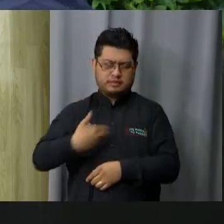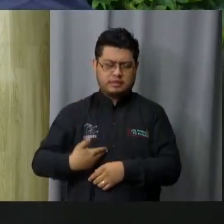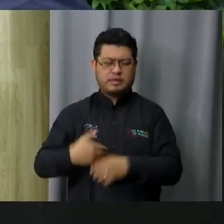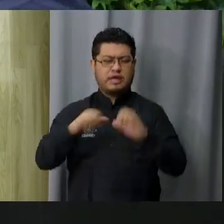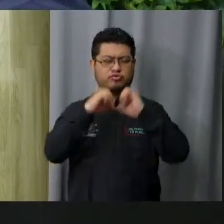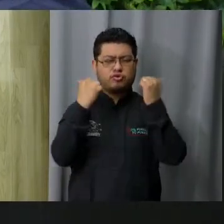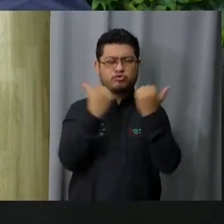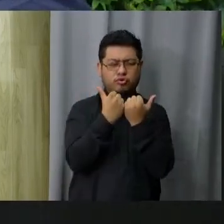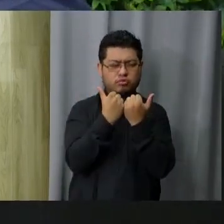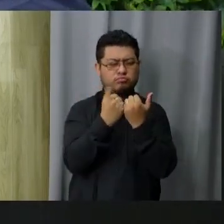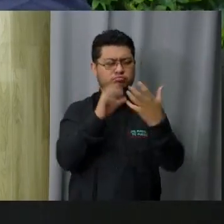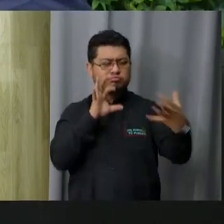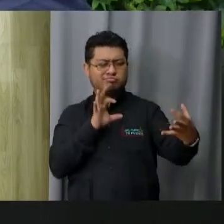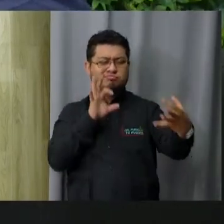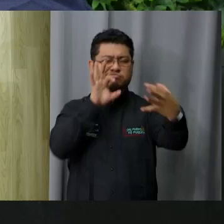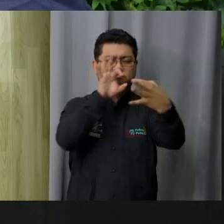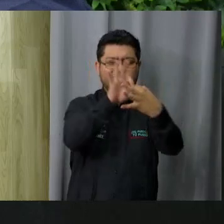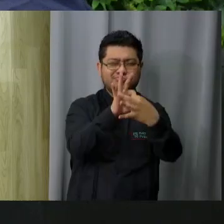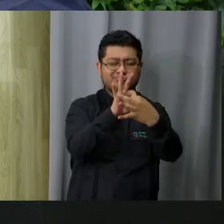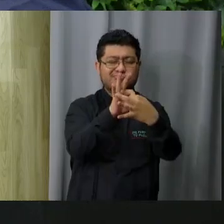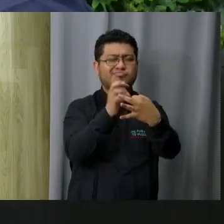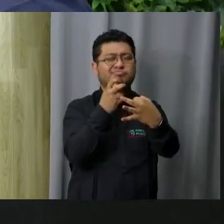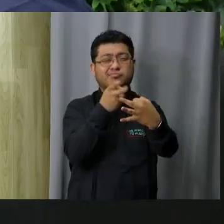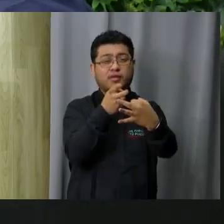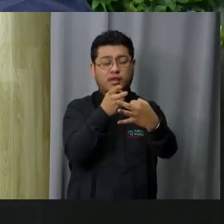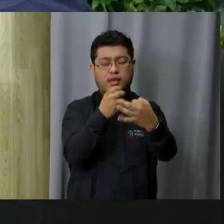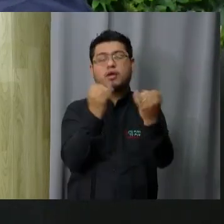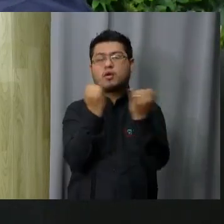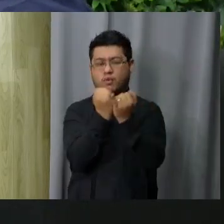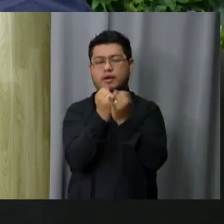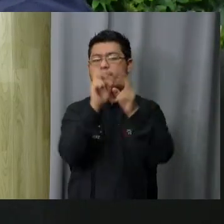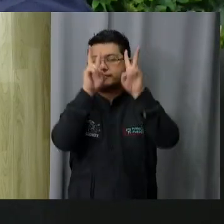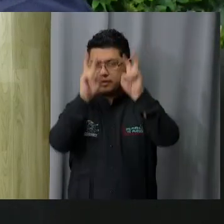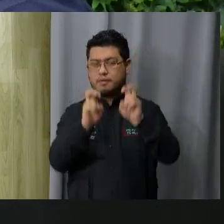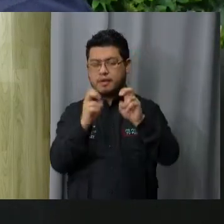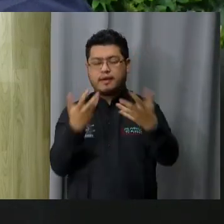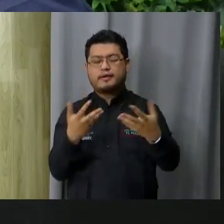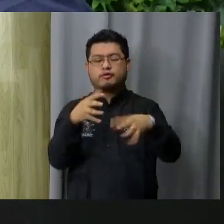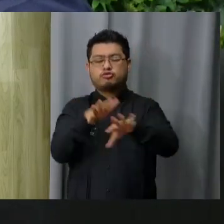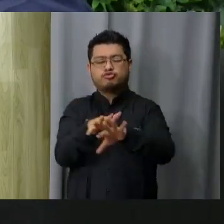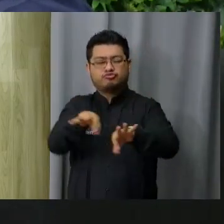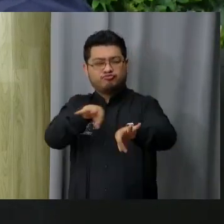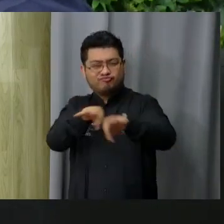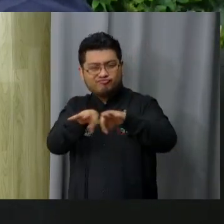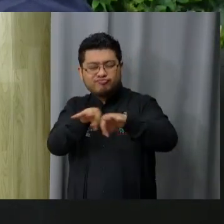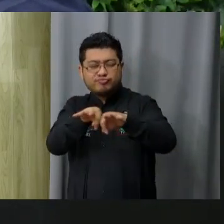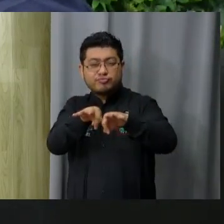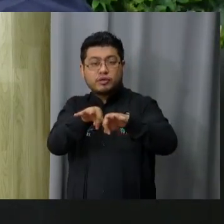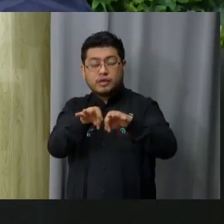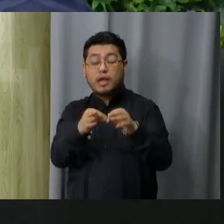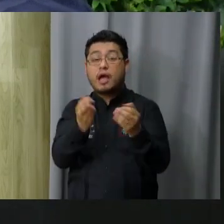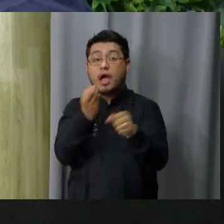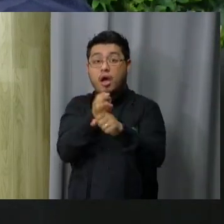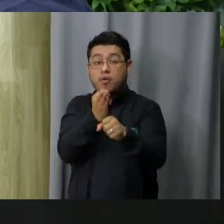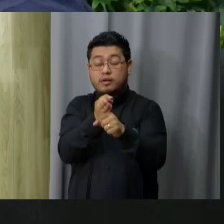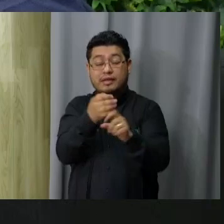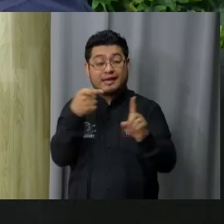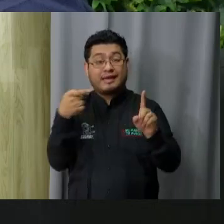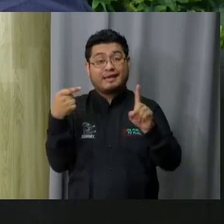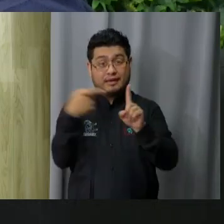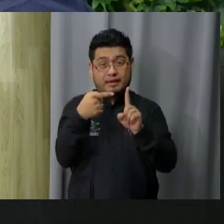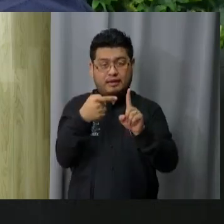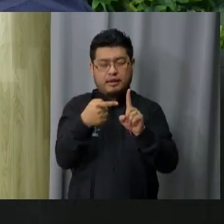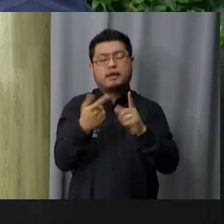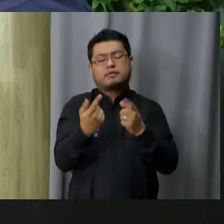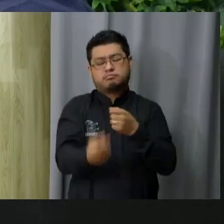Construyendo Vínculos, ¿sí?, que ve el tema de la inclusión laboral y que actualmente se encuentra con nosotros como consejero